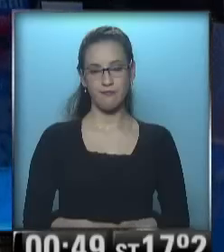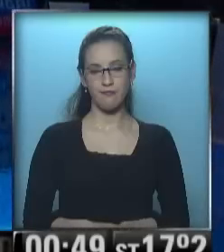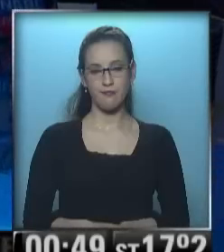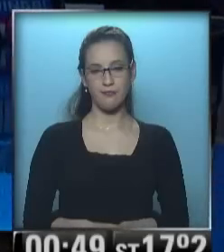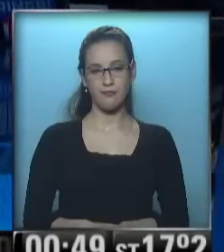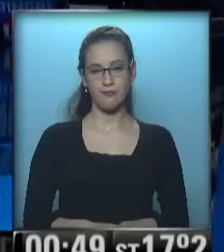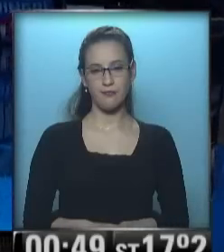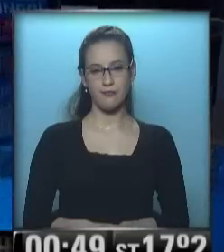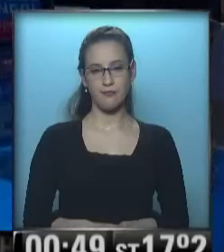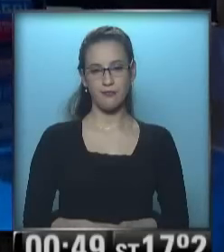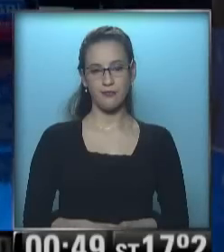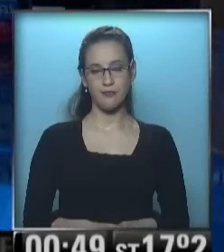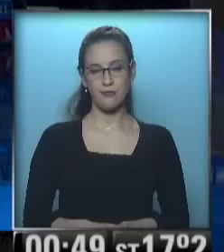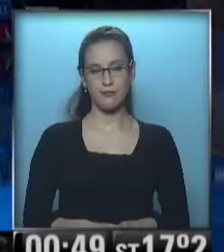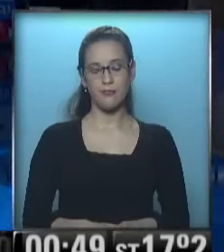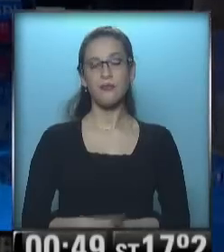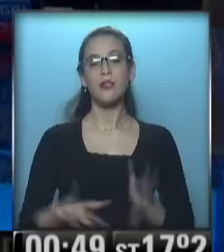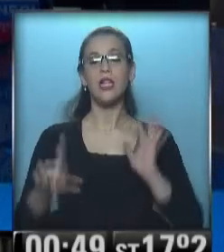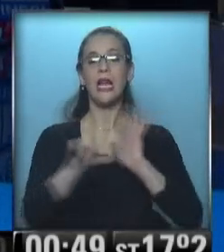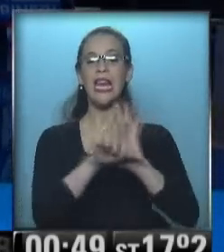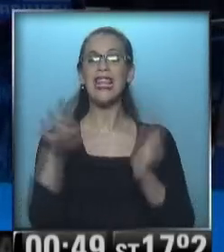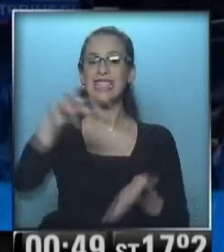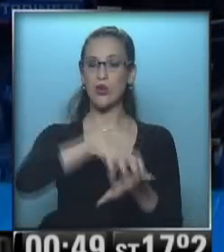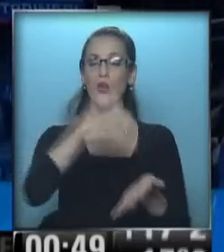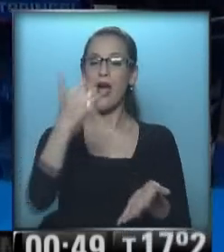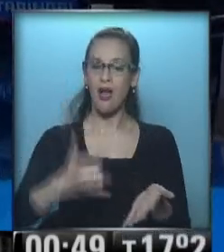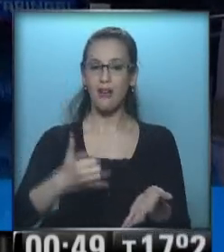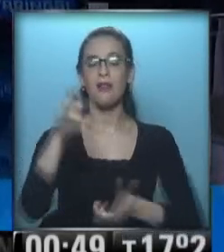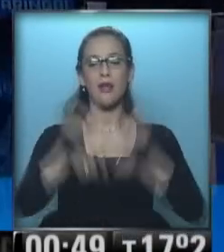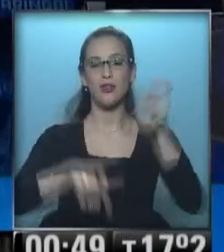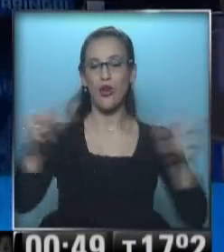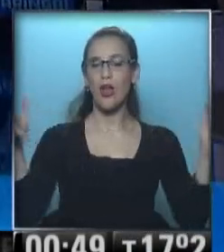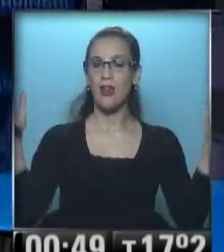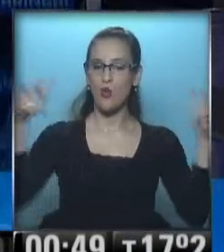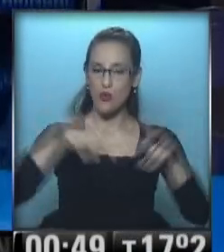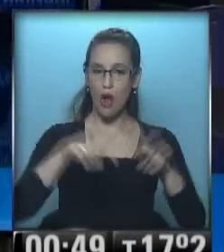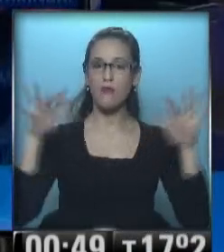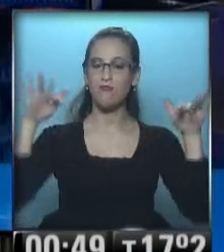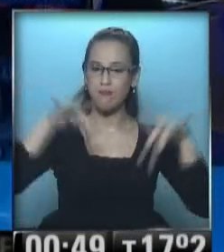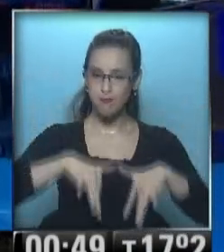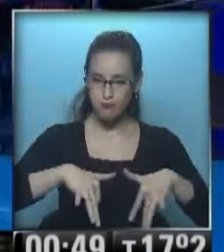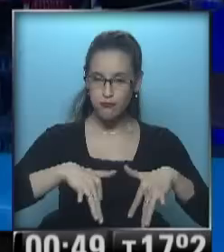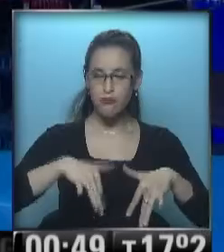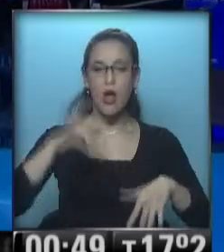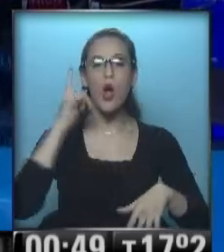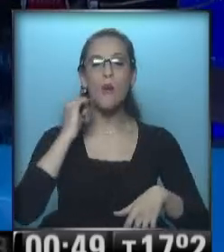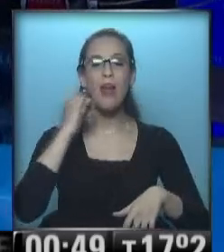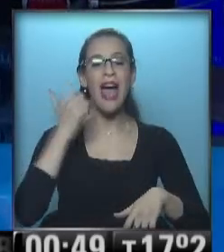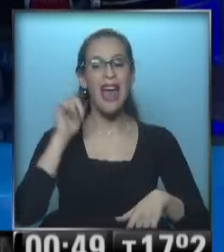Continúan despidiendo a Cerati en la legislatura porteña. Como dijimos, como ya lo vieron, allí está